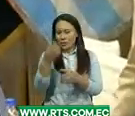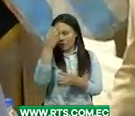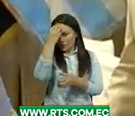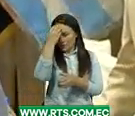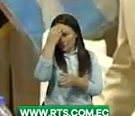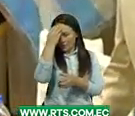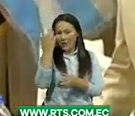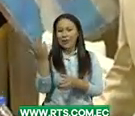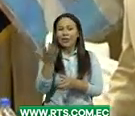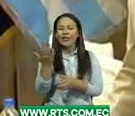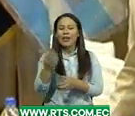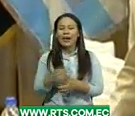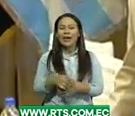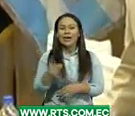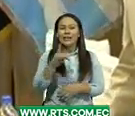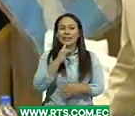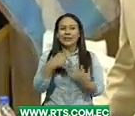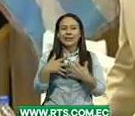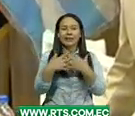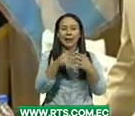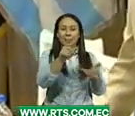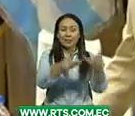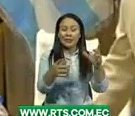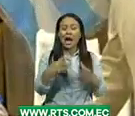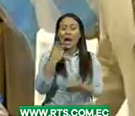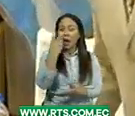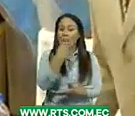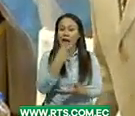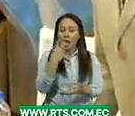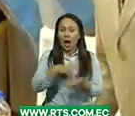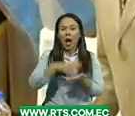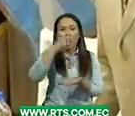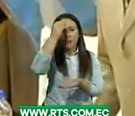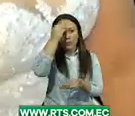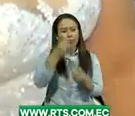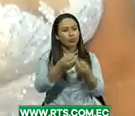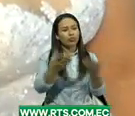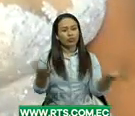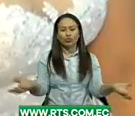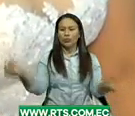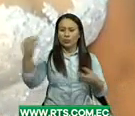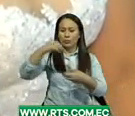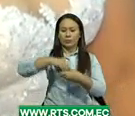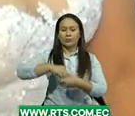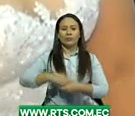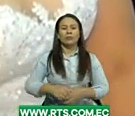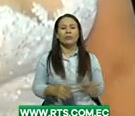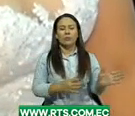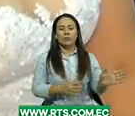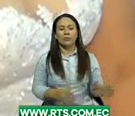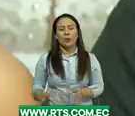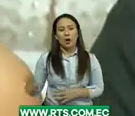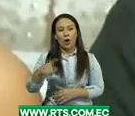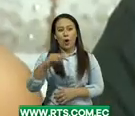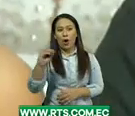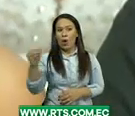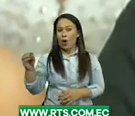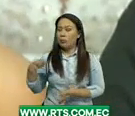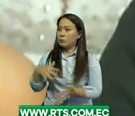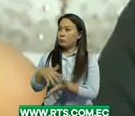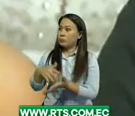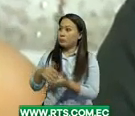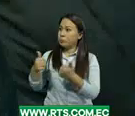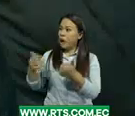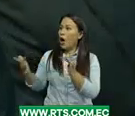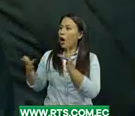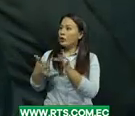que estén interesadas en aprender inglés, muchos están dentro de nuestro programa Jóvenes Ejemplares y otros se han